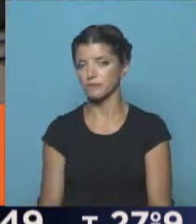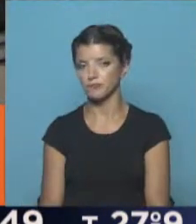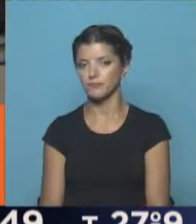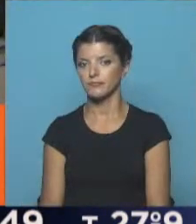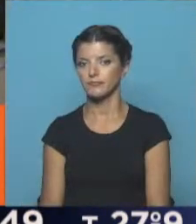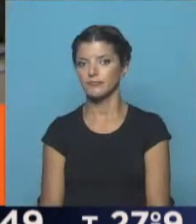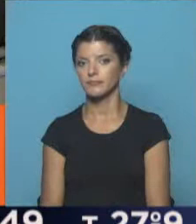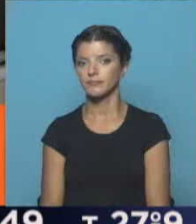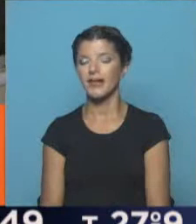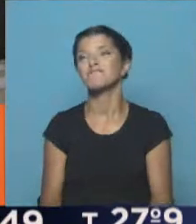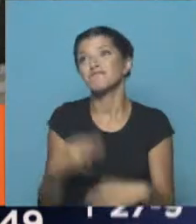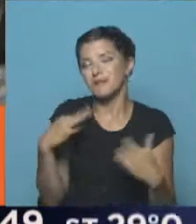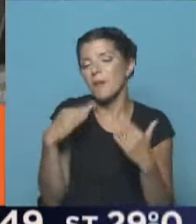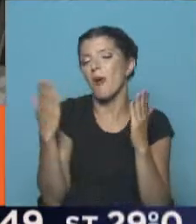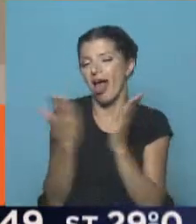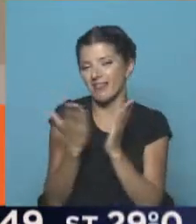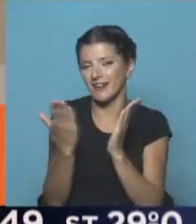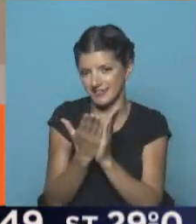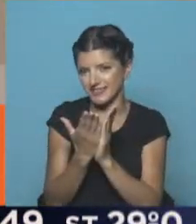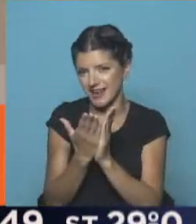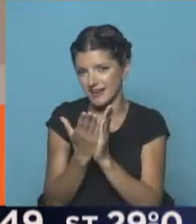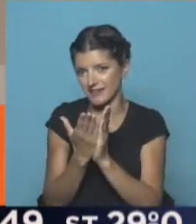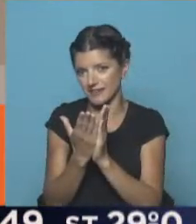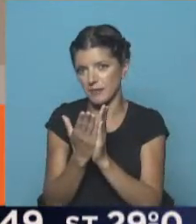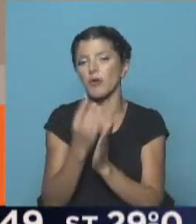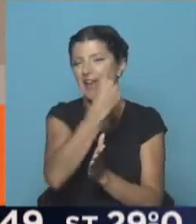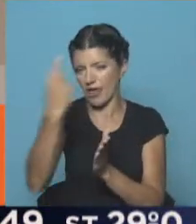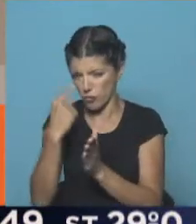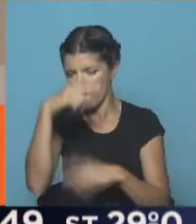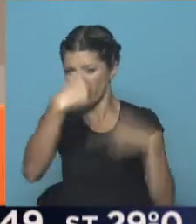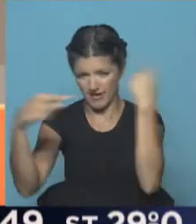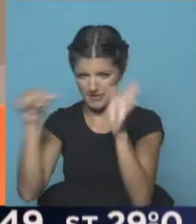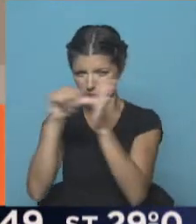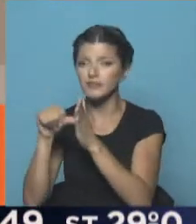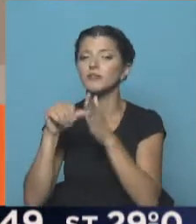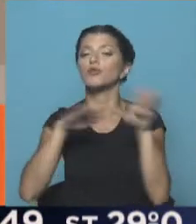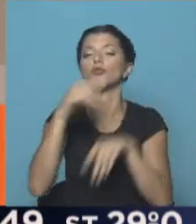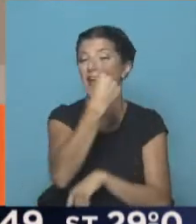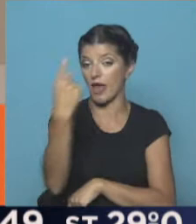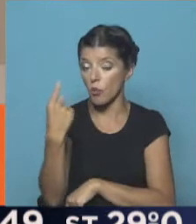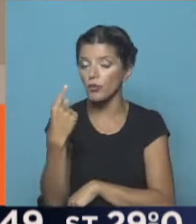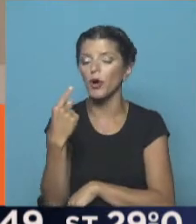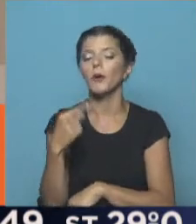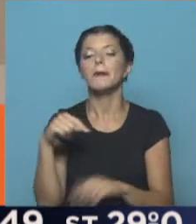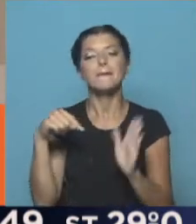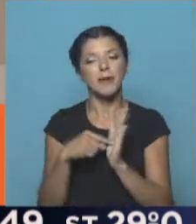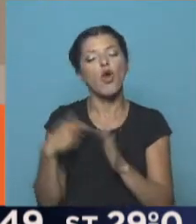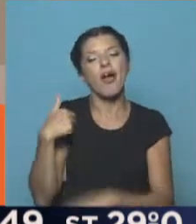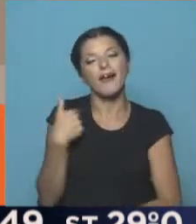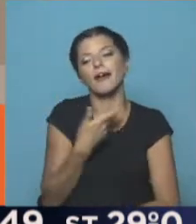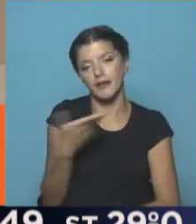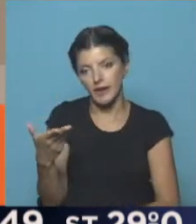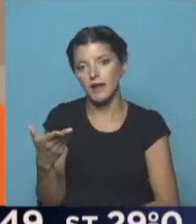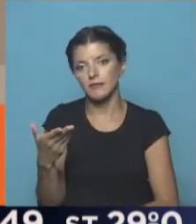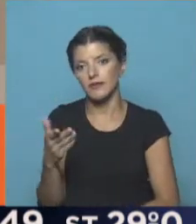habría que analizar los singles en una forma en particular caso amargado pero en muchos casos terminan las